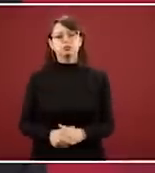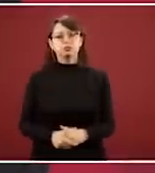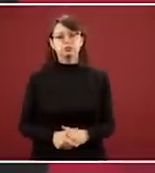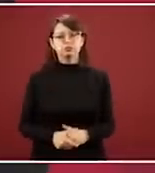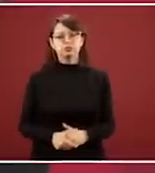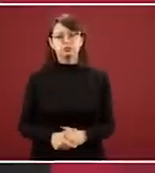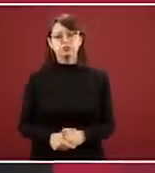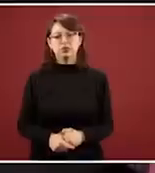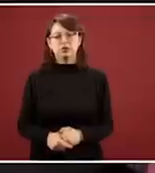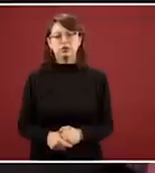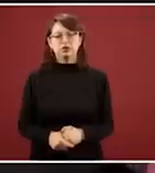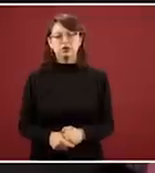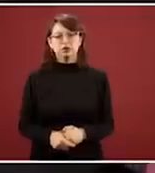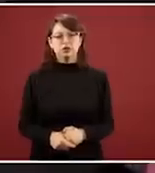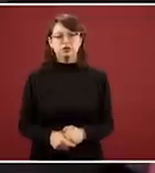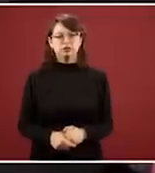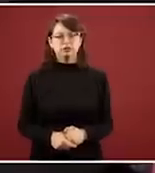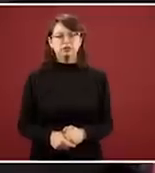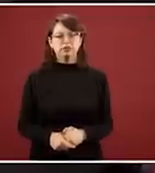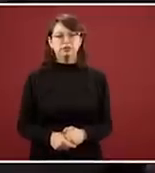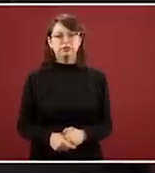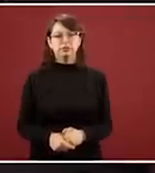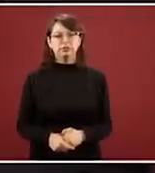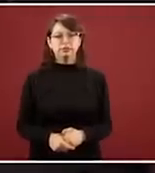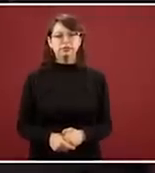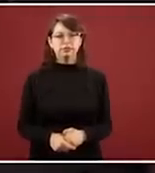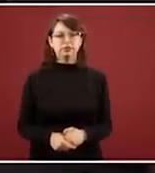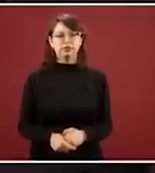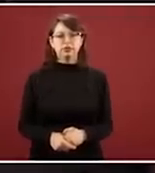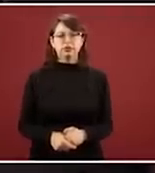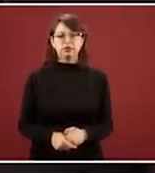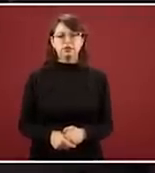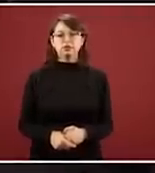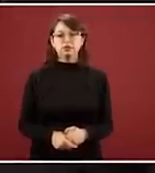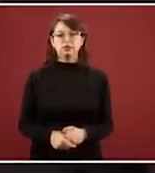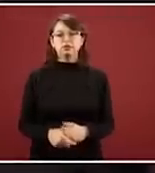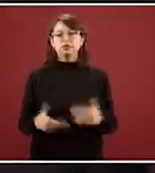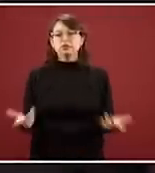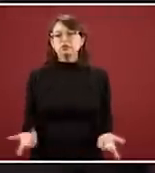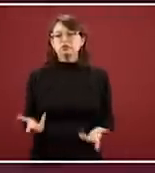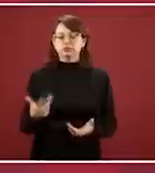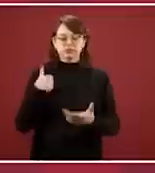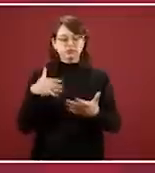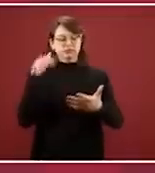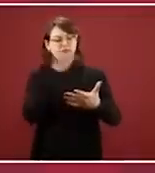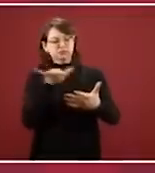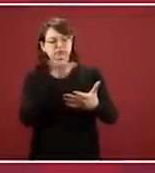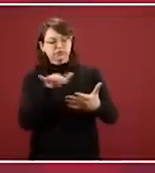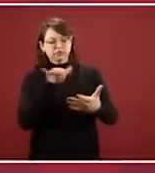Estaba yo leyendo que si se meten con nuestras tierras,